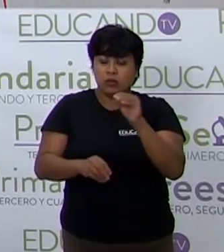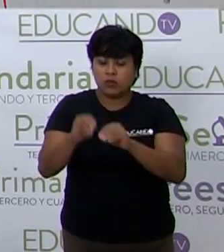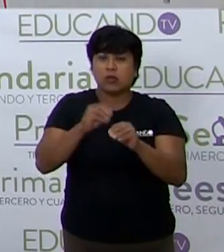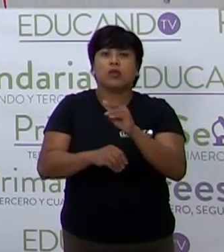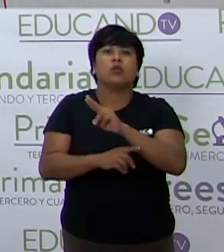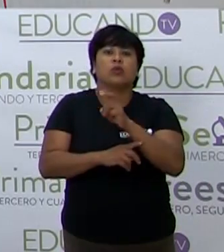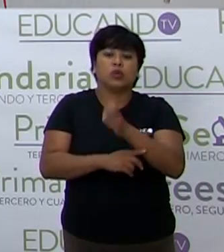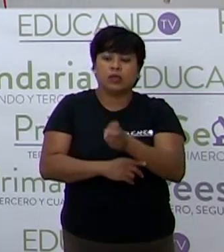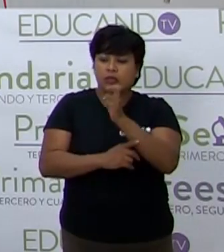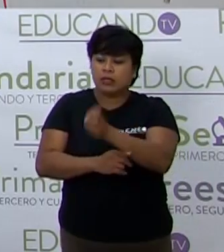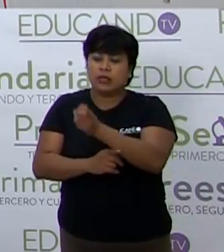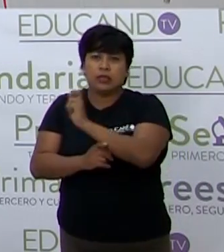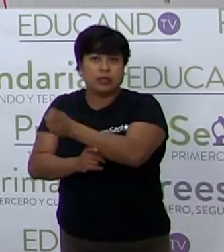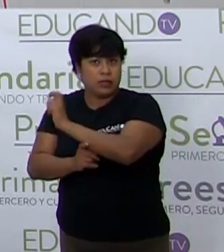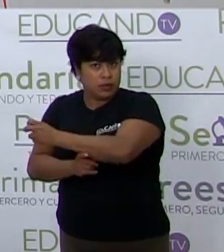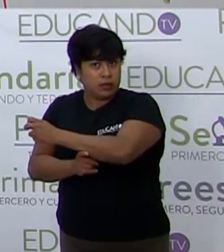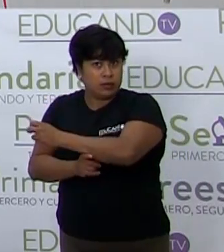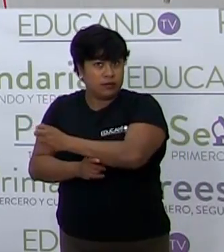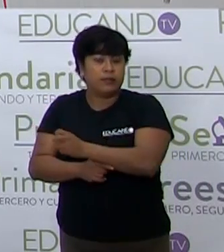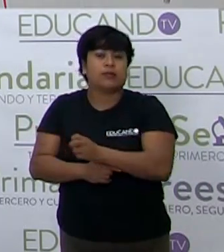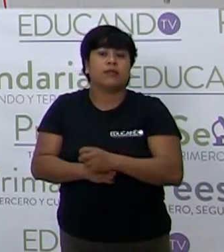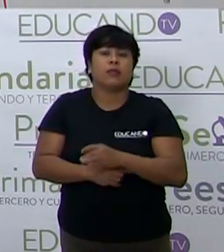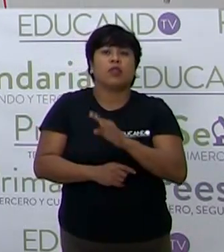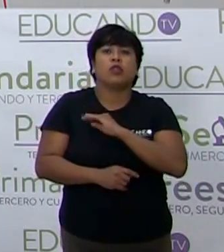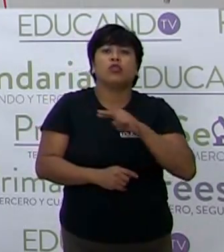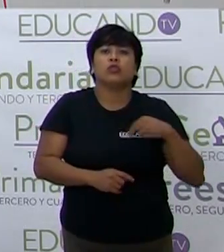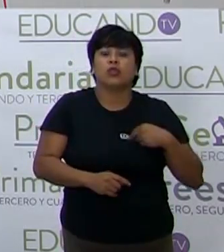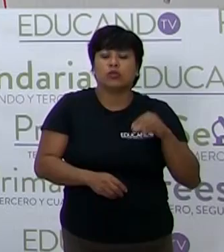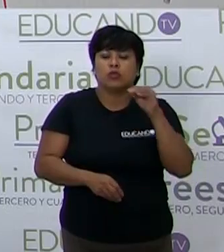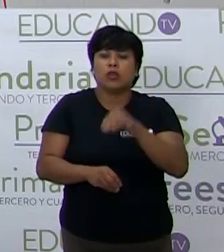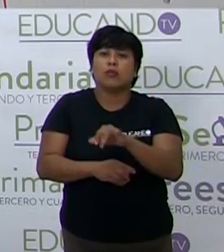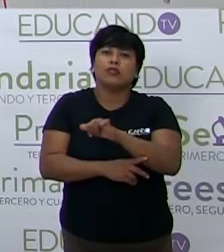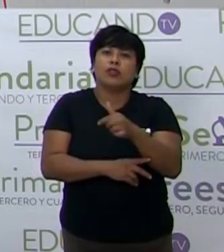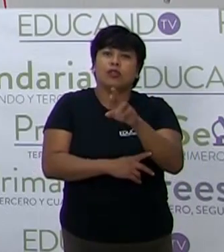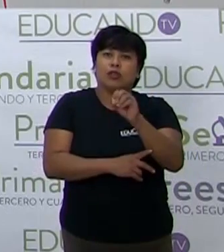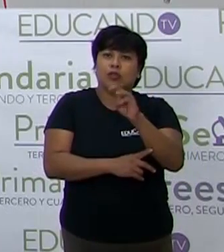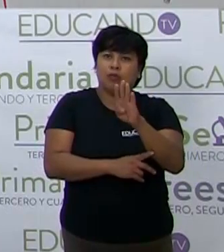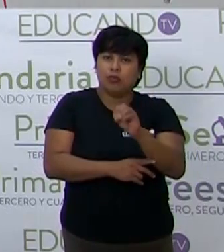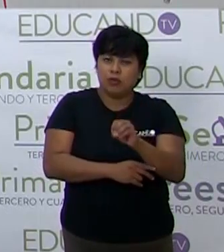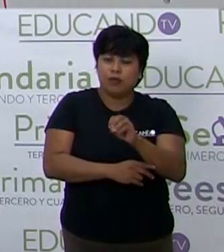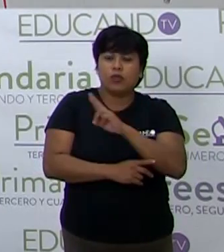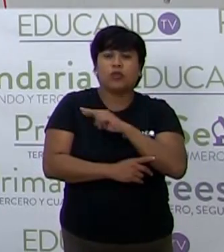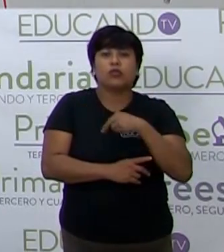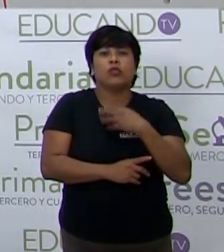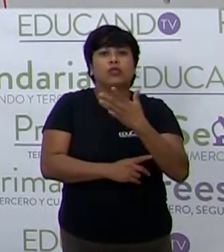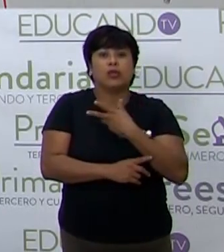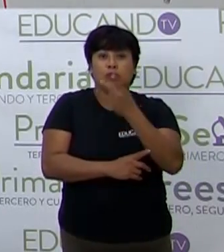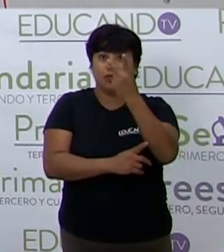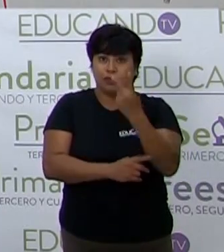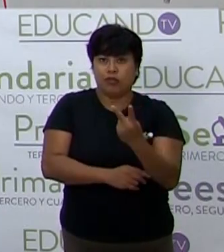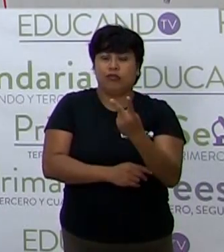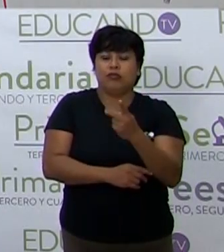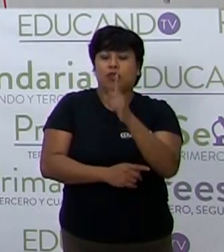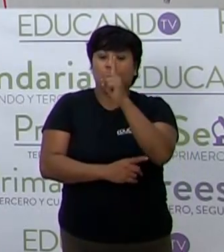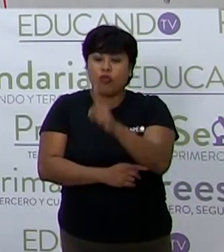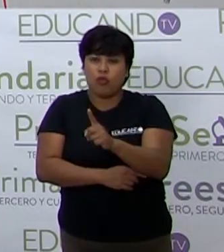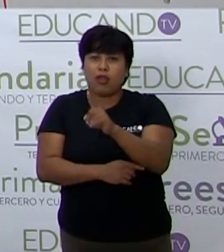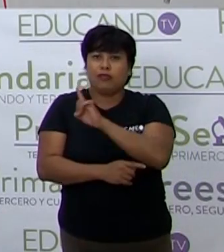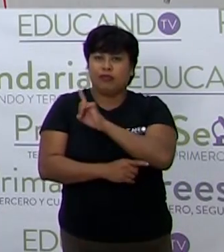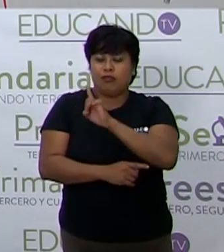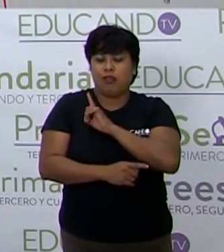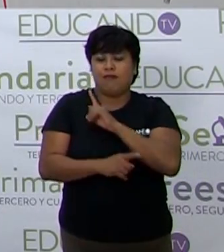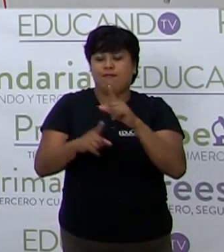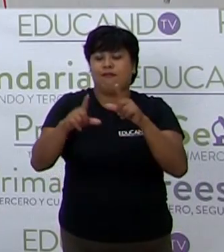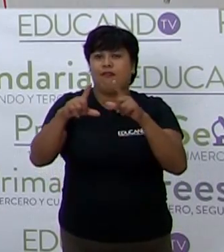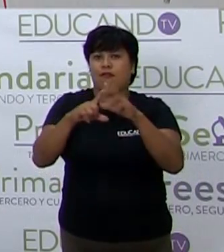con esta y con esta, armamos otro rombo. Es decir, tenemos dos rombos a partir de una sola